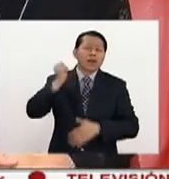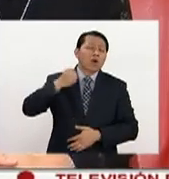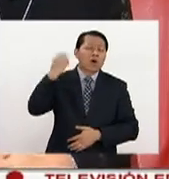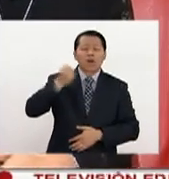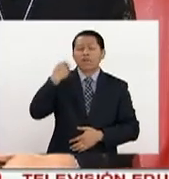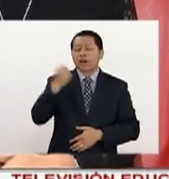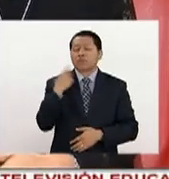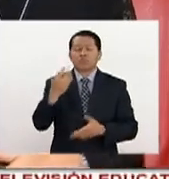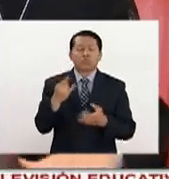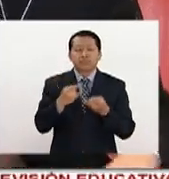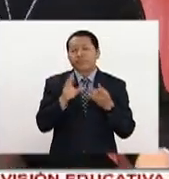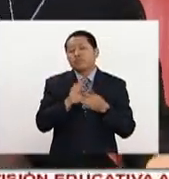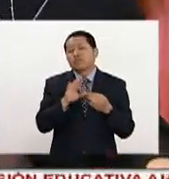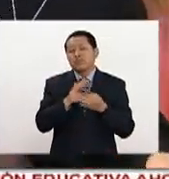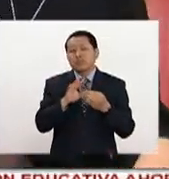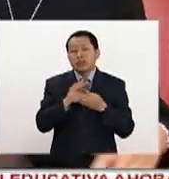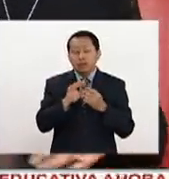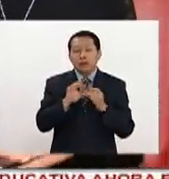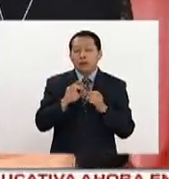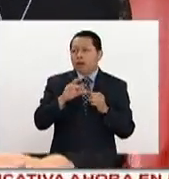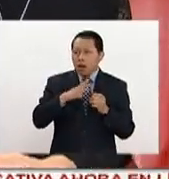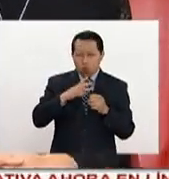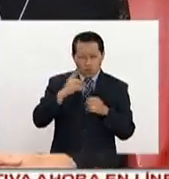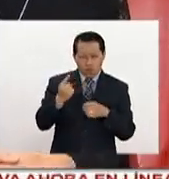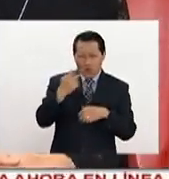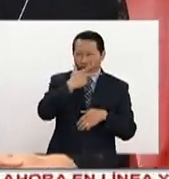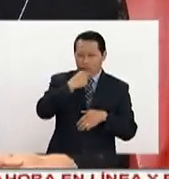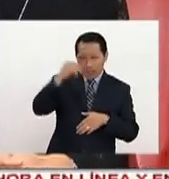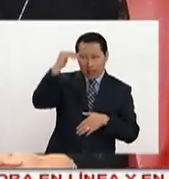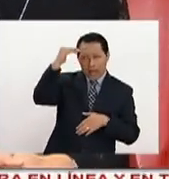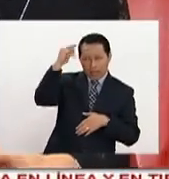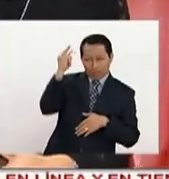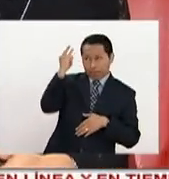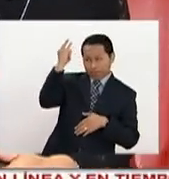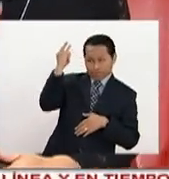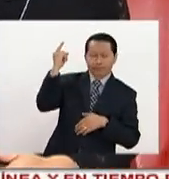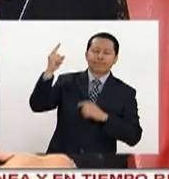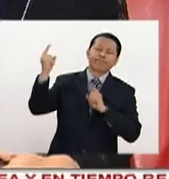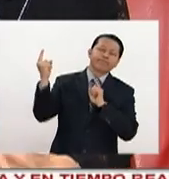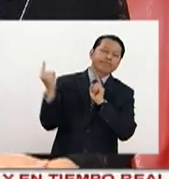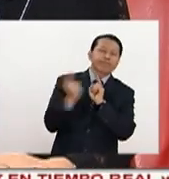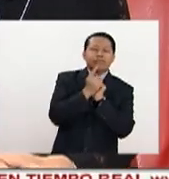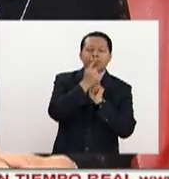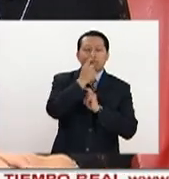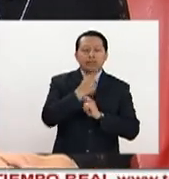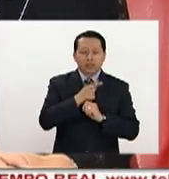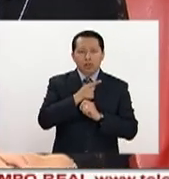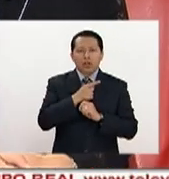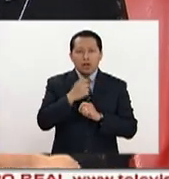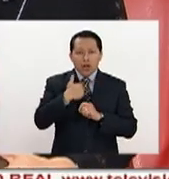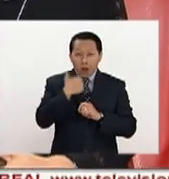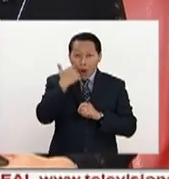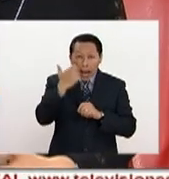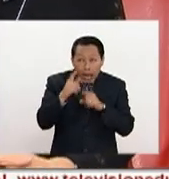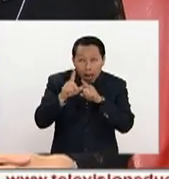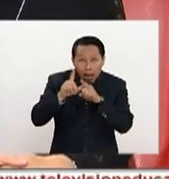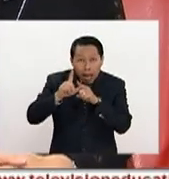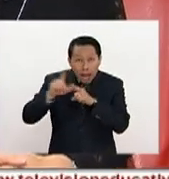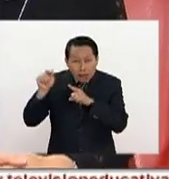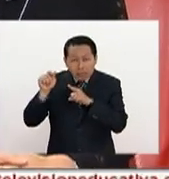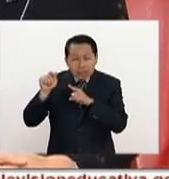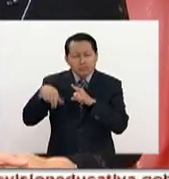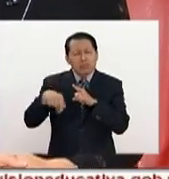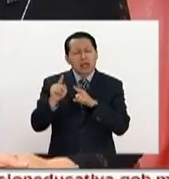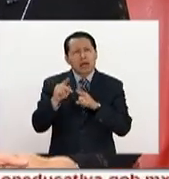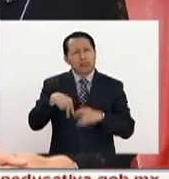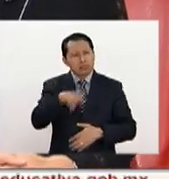esto, se acerca un señor así, altote, grandote, y me dice, yo me quería ir de tu conferencia, pero cuando oí lo de los